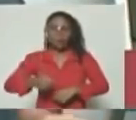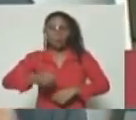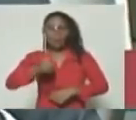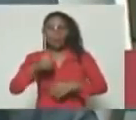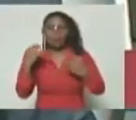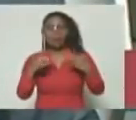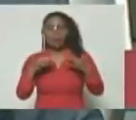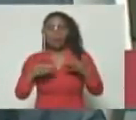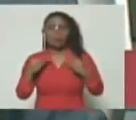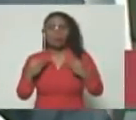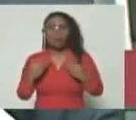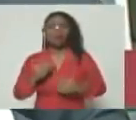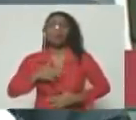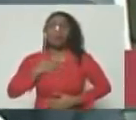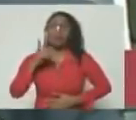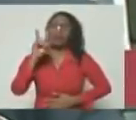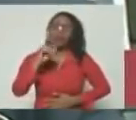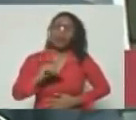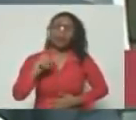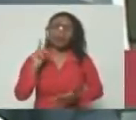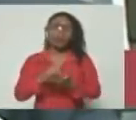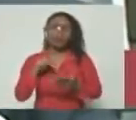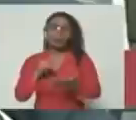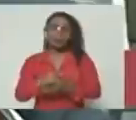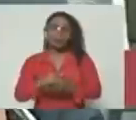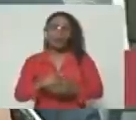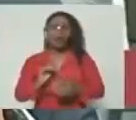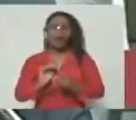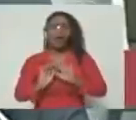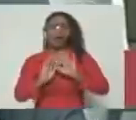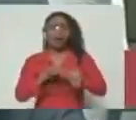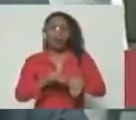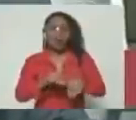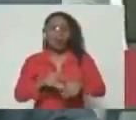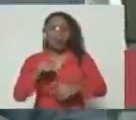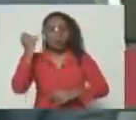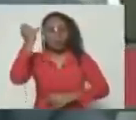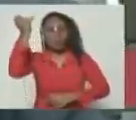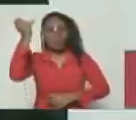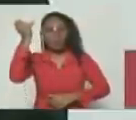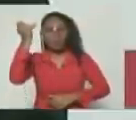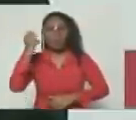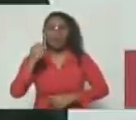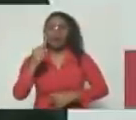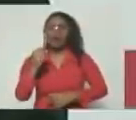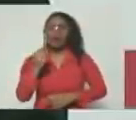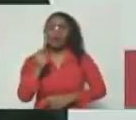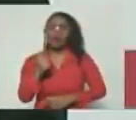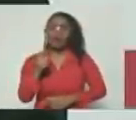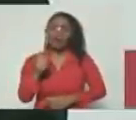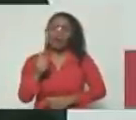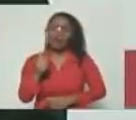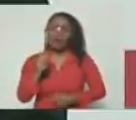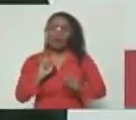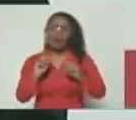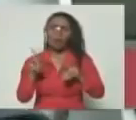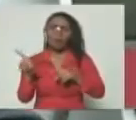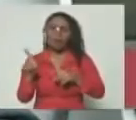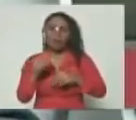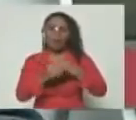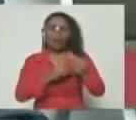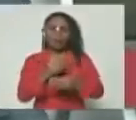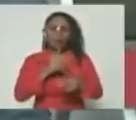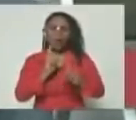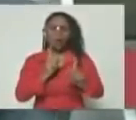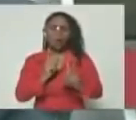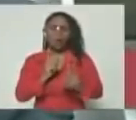pie para que puedan también hacerse presente con sus contribuciones. No fueron pocas las oportunidades en las cuales, habiendo recorrido algunas de las